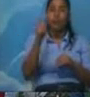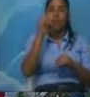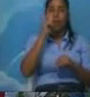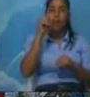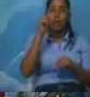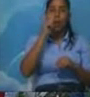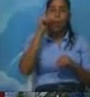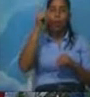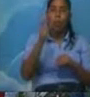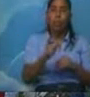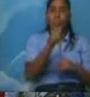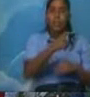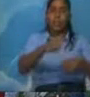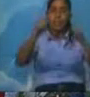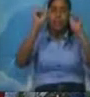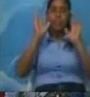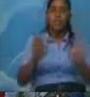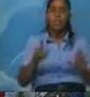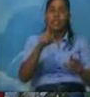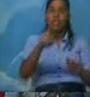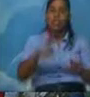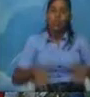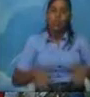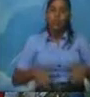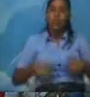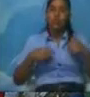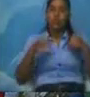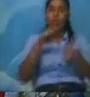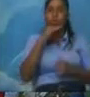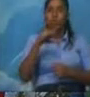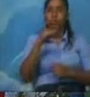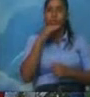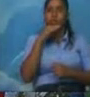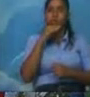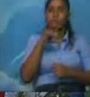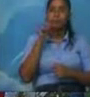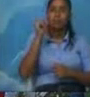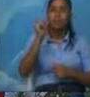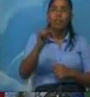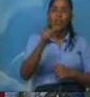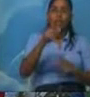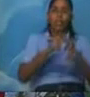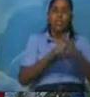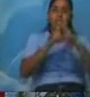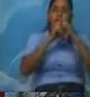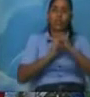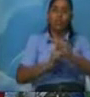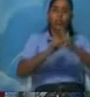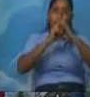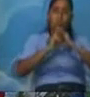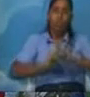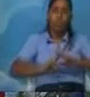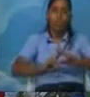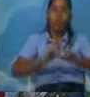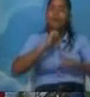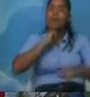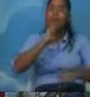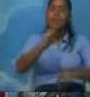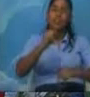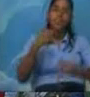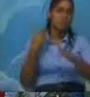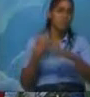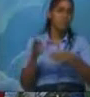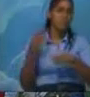hombre detiene su detiene su furor y su honra es